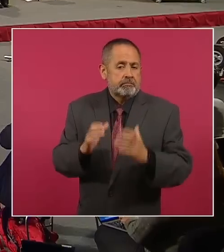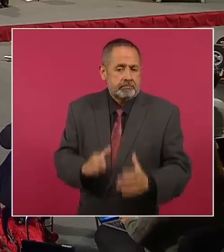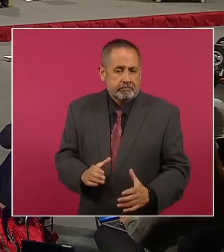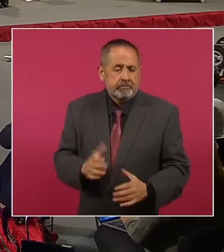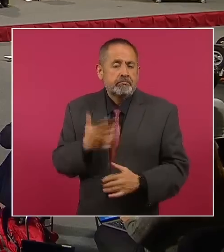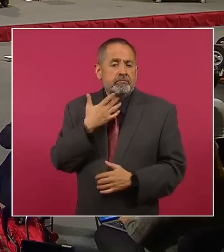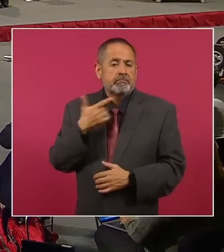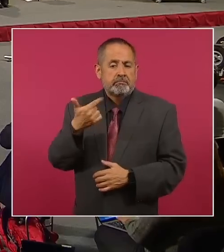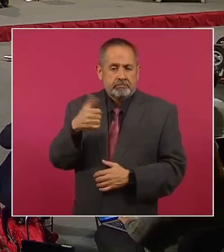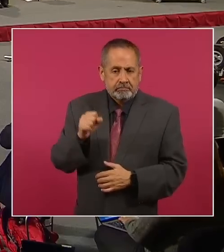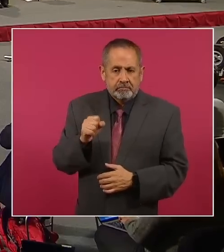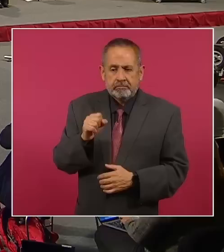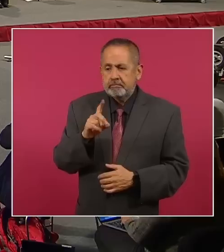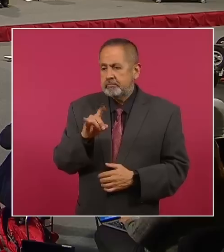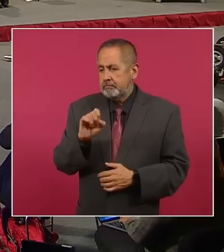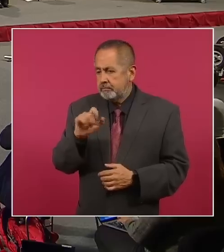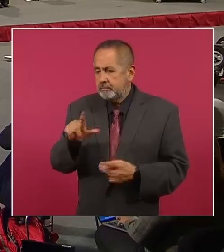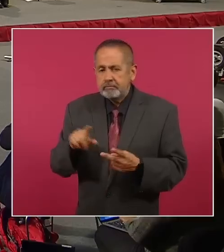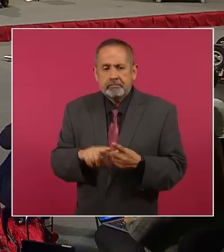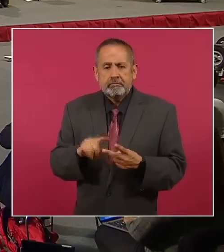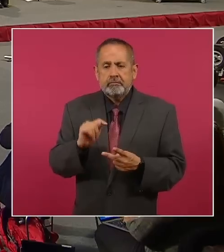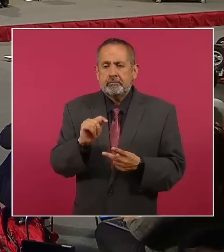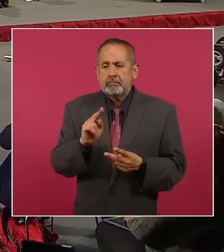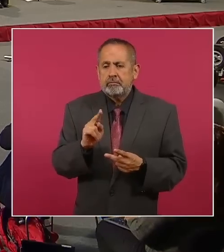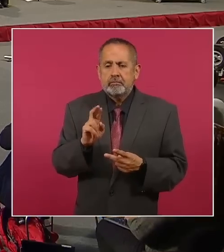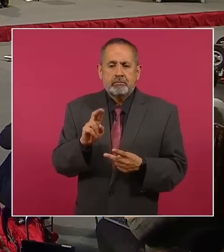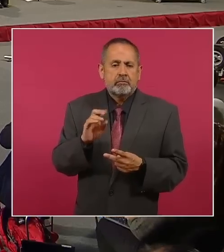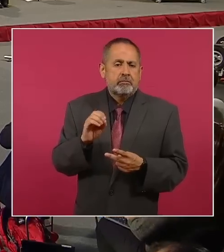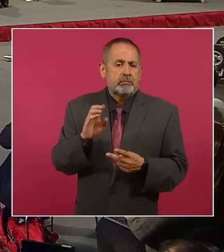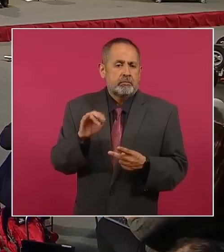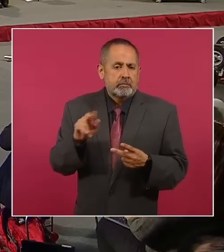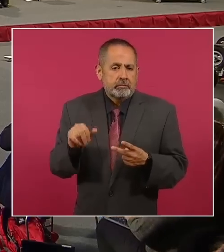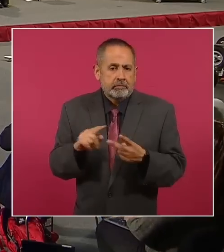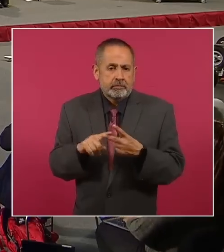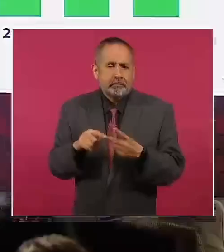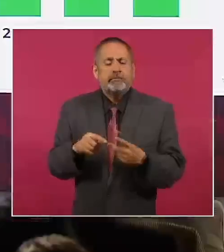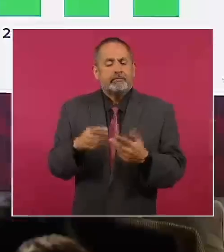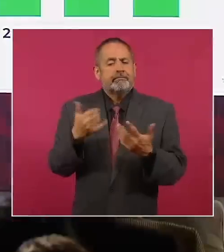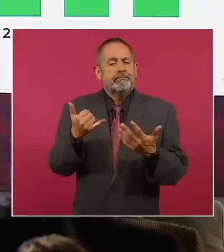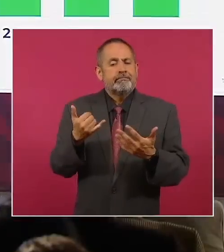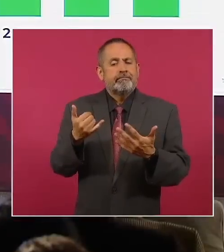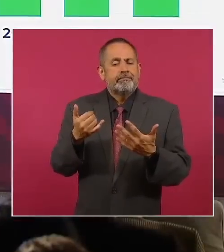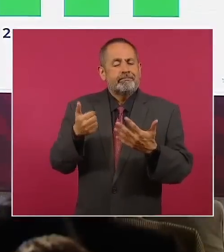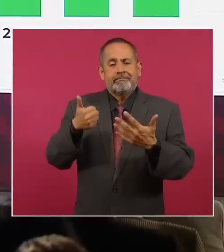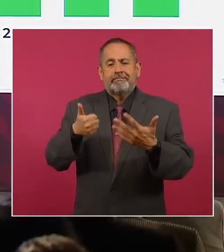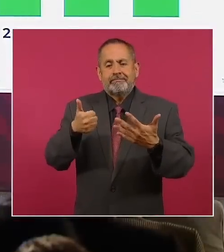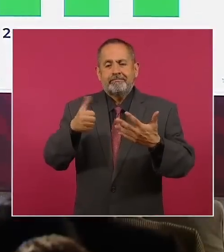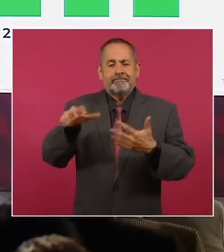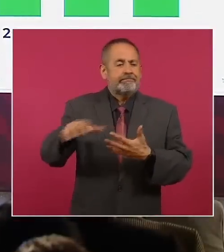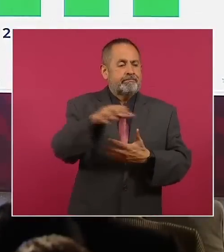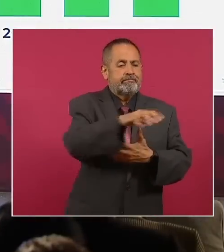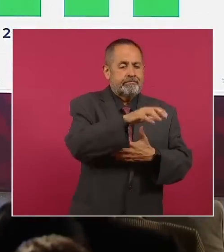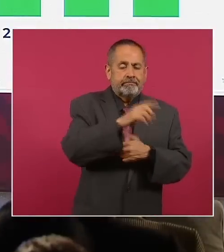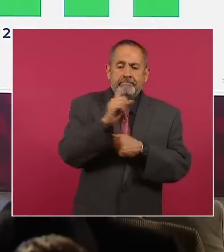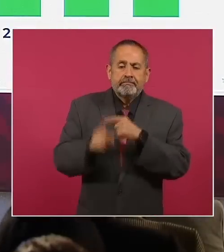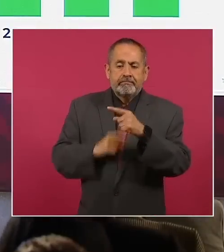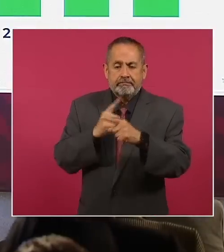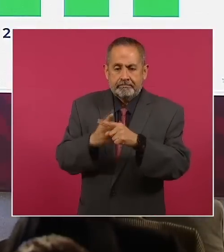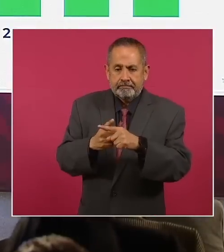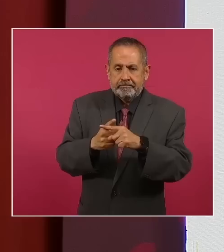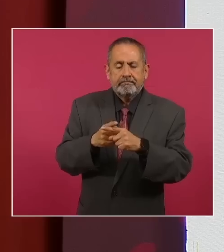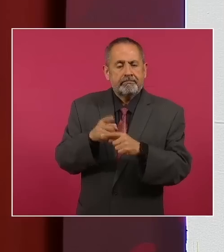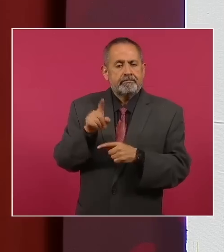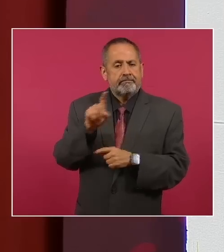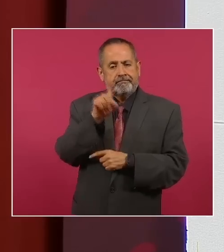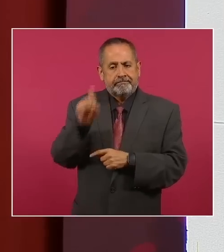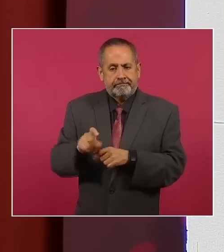de gasolinas, diésel y turbocina en las 6 refinerías y en Deer Park. La que